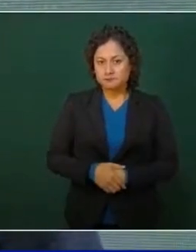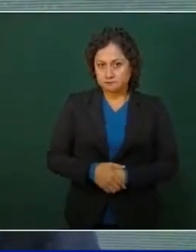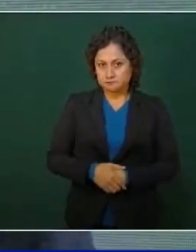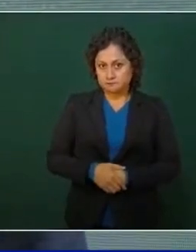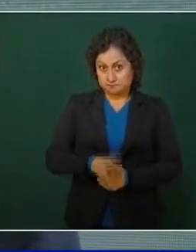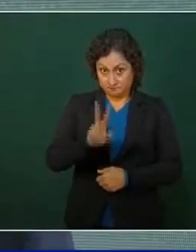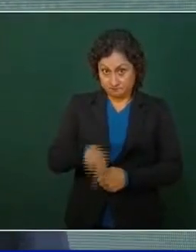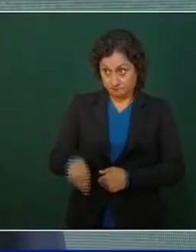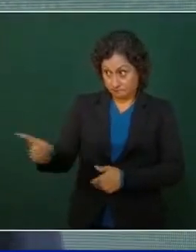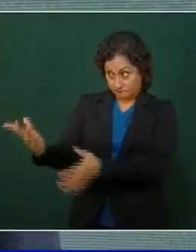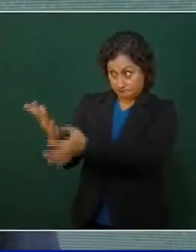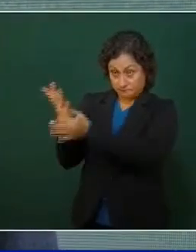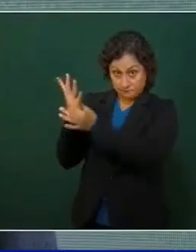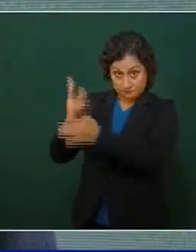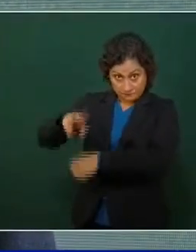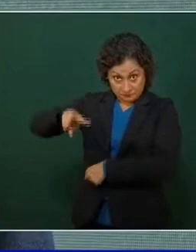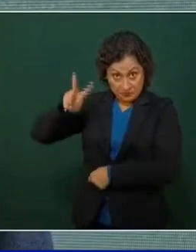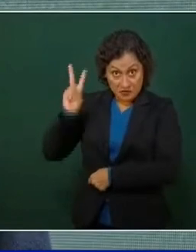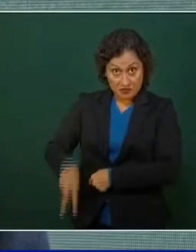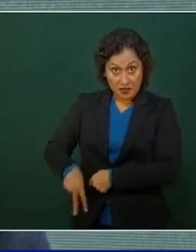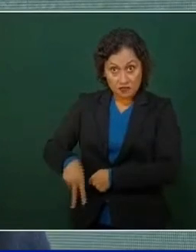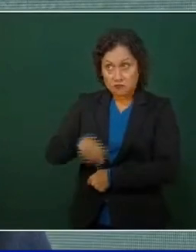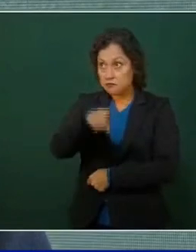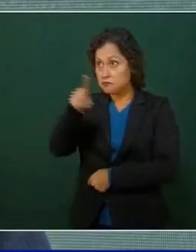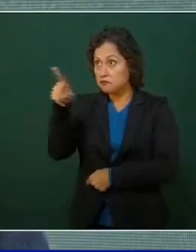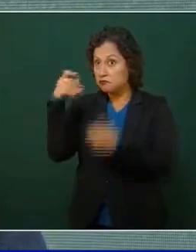desaparezco como opositor.